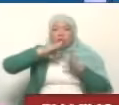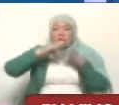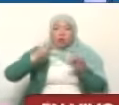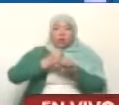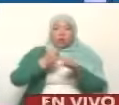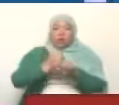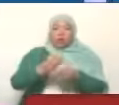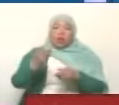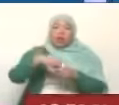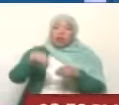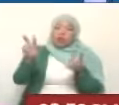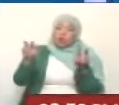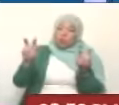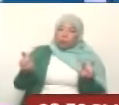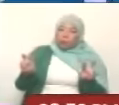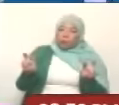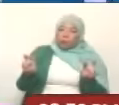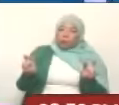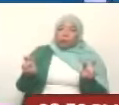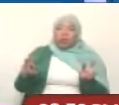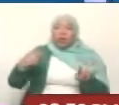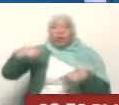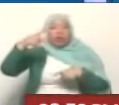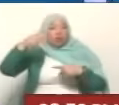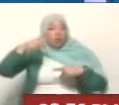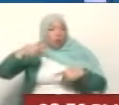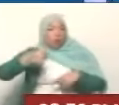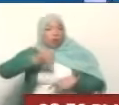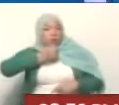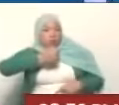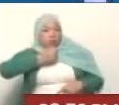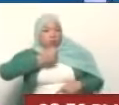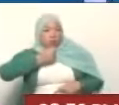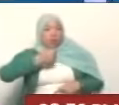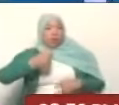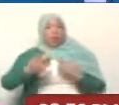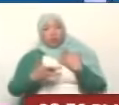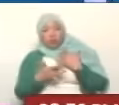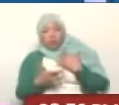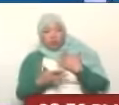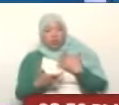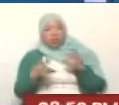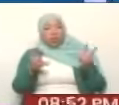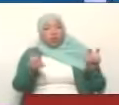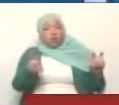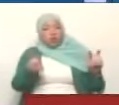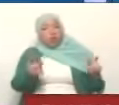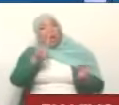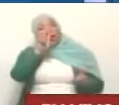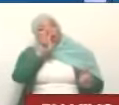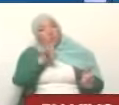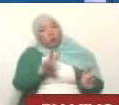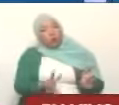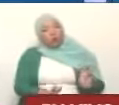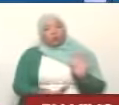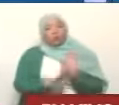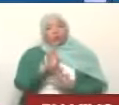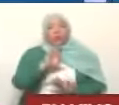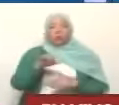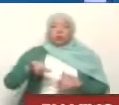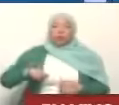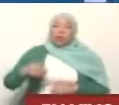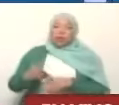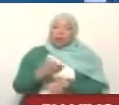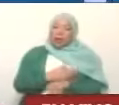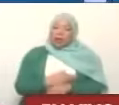tiempo estamos innovando. El podcast, el YouTube, la TAN, PIN, y hay que innovar todos los días. Pero solo no nos quedamos como